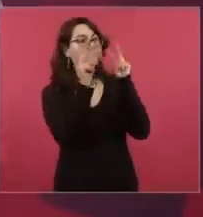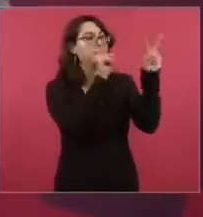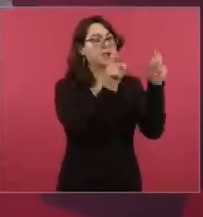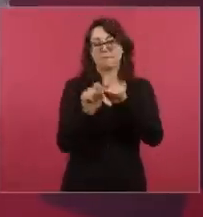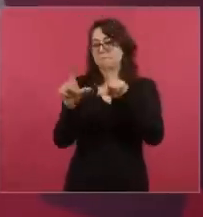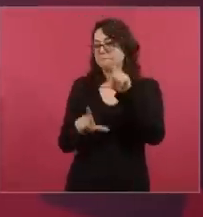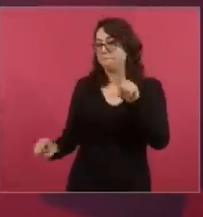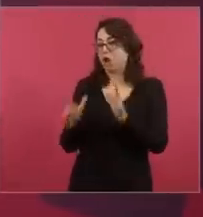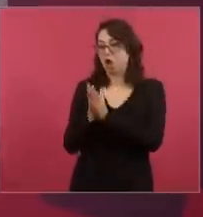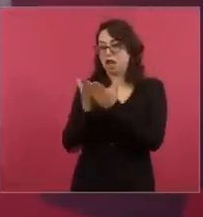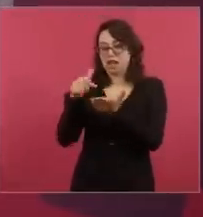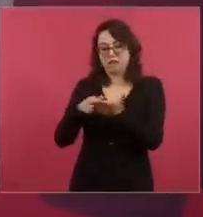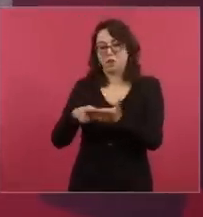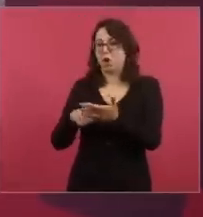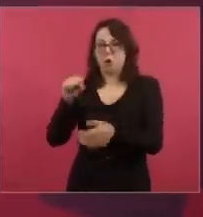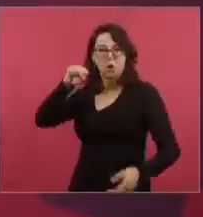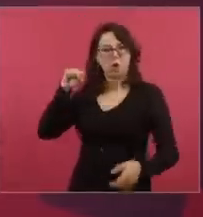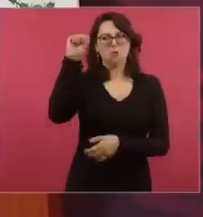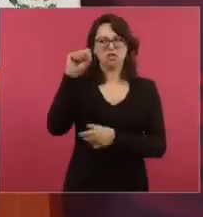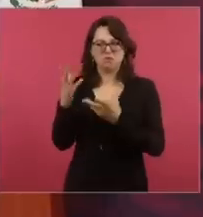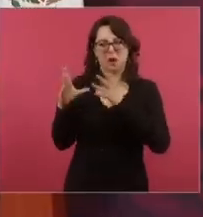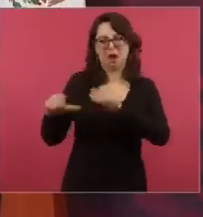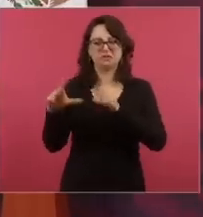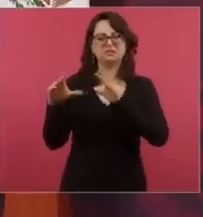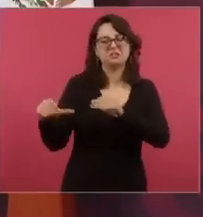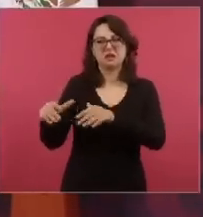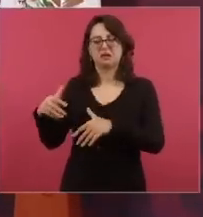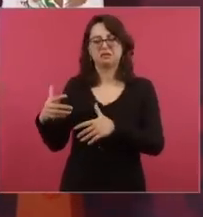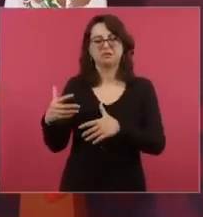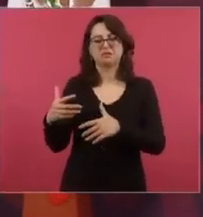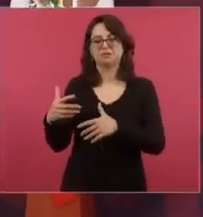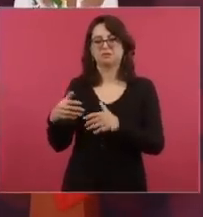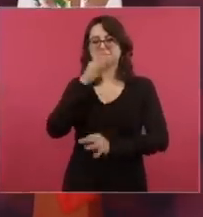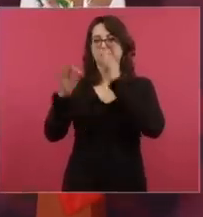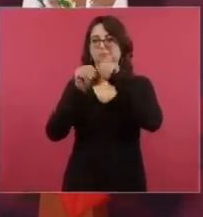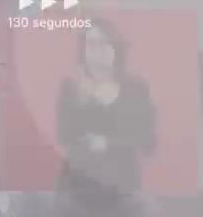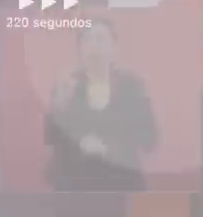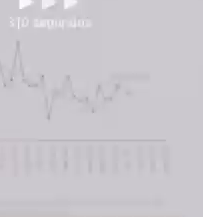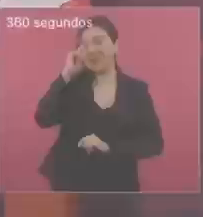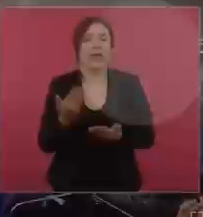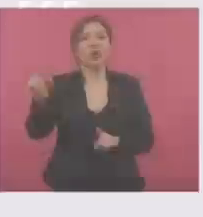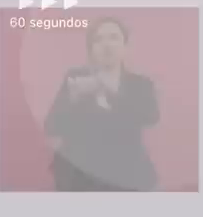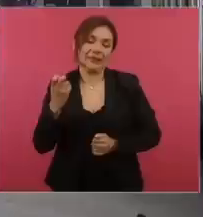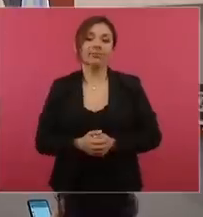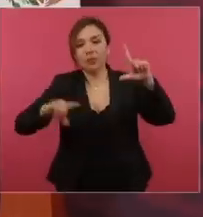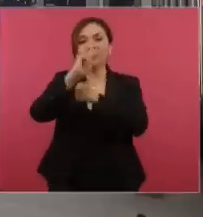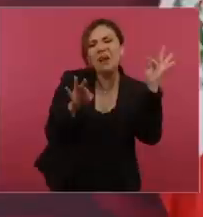los mexicanos con los libros de texto. No se la pierda.